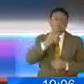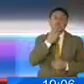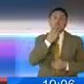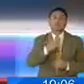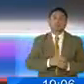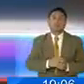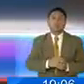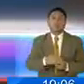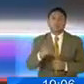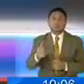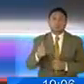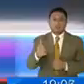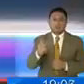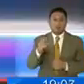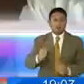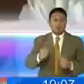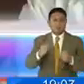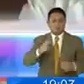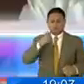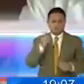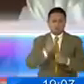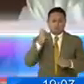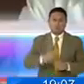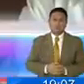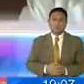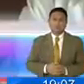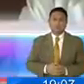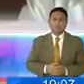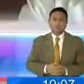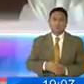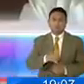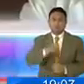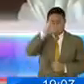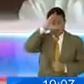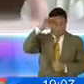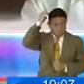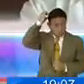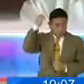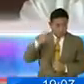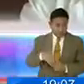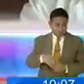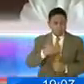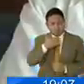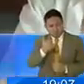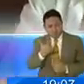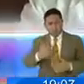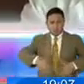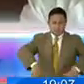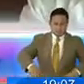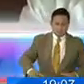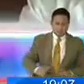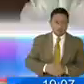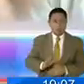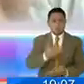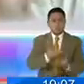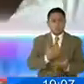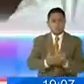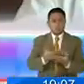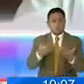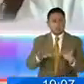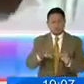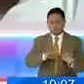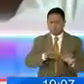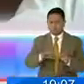Bucarán fueron los más contundentes. Me parece que la señora Viteri estuvo más suelta, mucho más centrada en sus propuestas, más allá